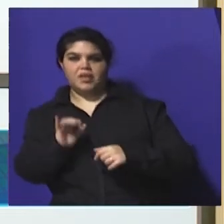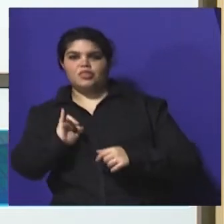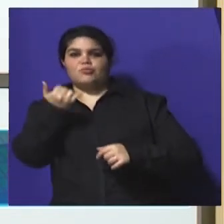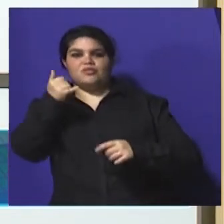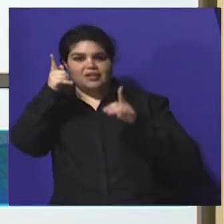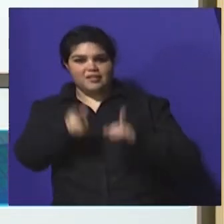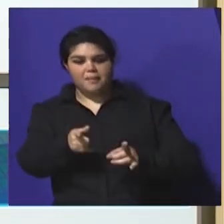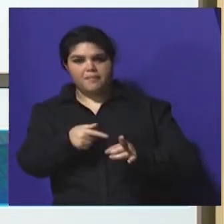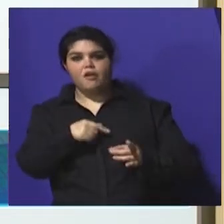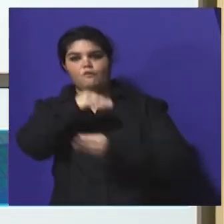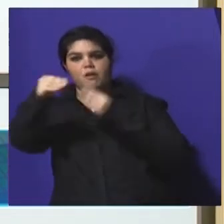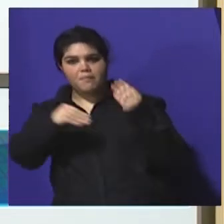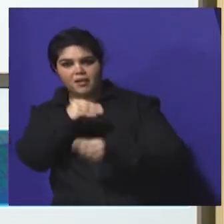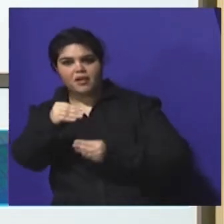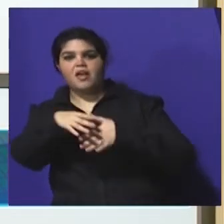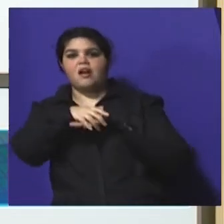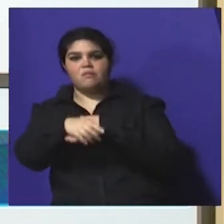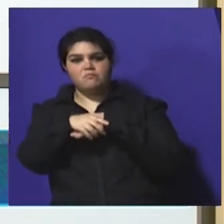familia ni hablar amigos